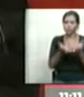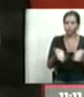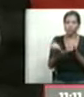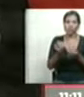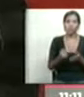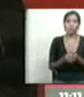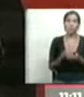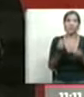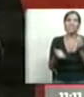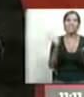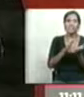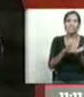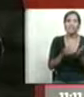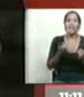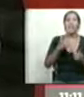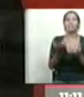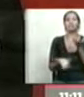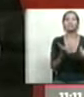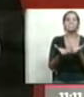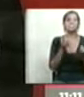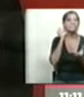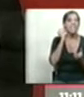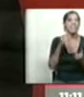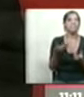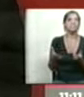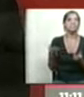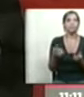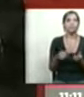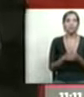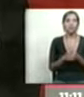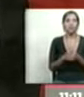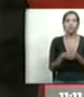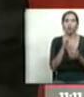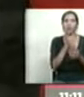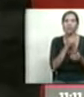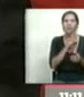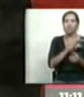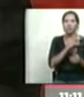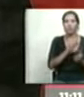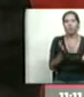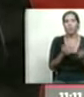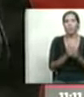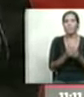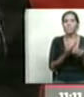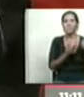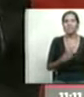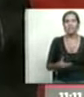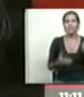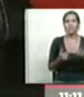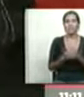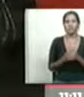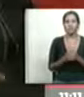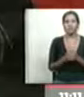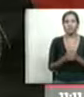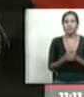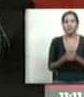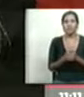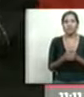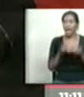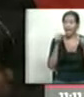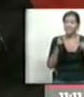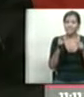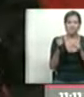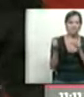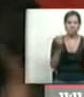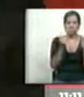hacer cachapas hay cocineras. O mejor nombramos al otro señor del video como presidente, que es el señor después de cachapas. Así se tratan ellos,